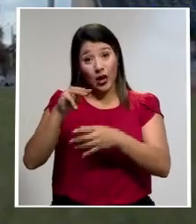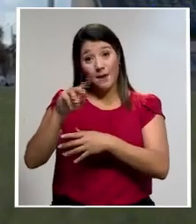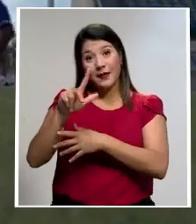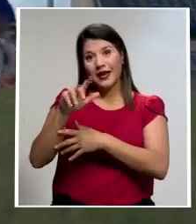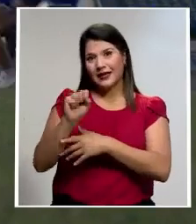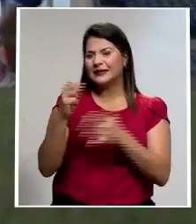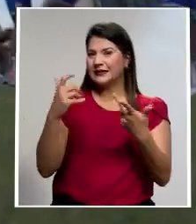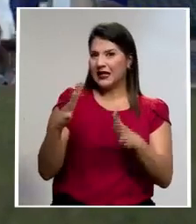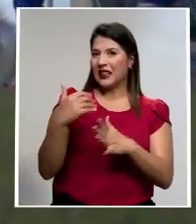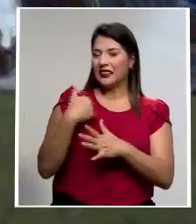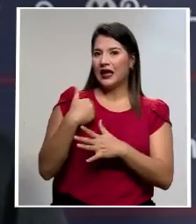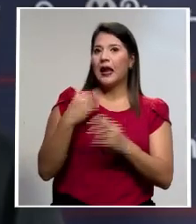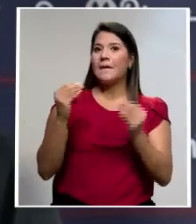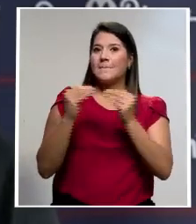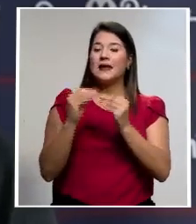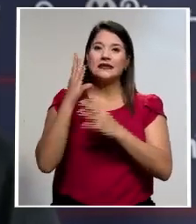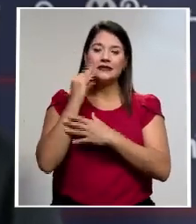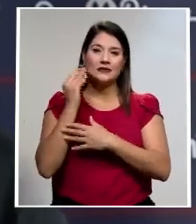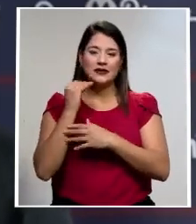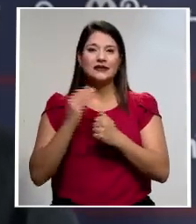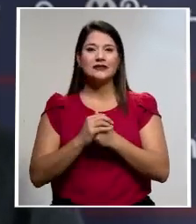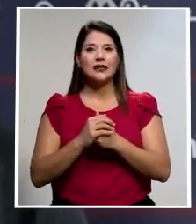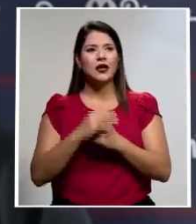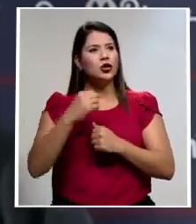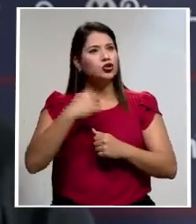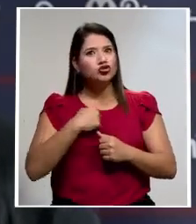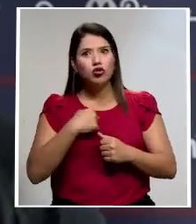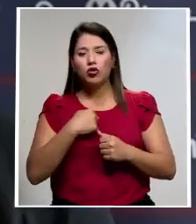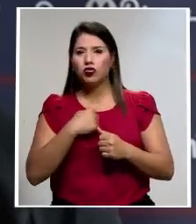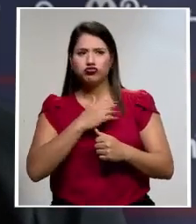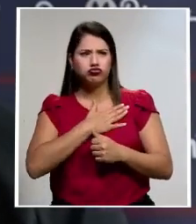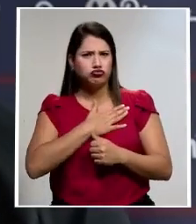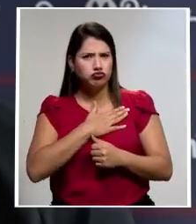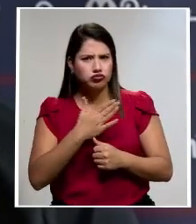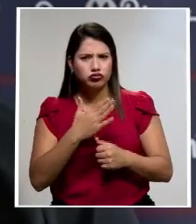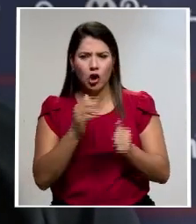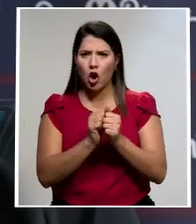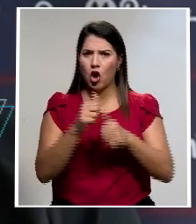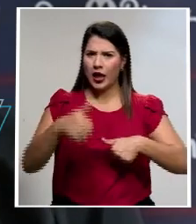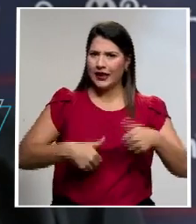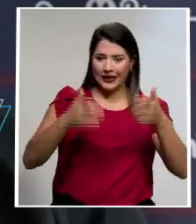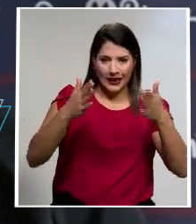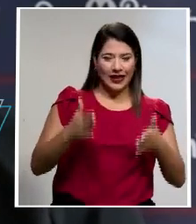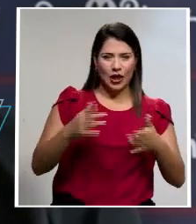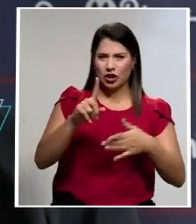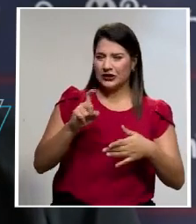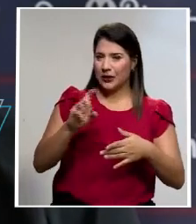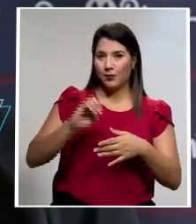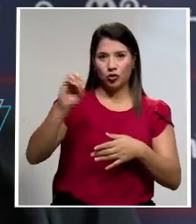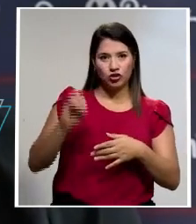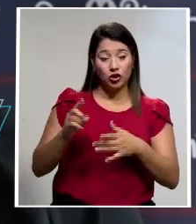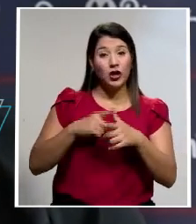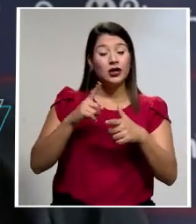mayor. La entrega de los jugadores, ¿verdad? Estamos al 100 con él y él al 100 con nosotros. Entonces eso se